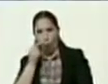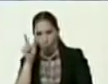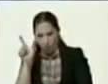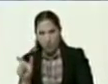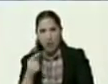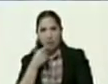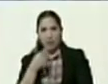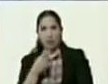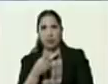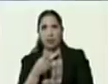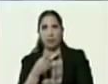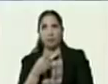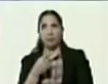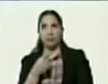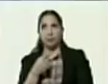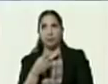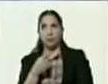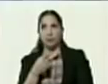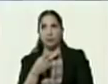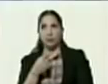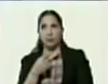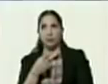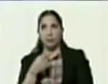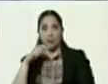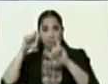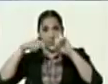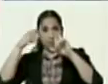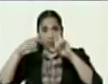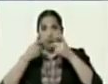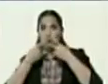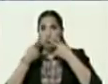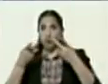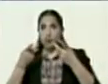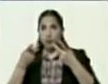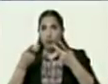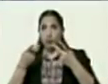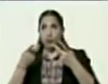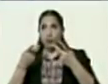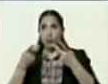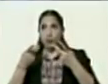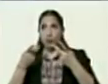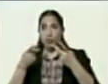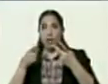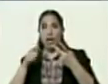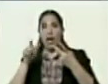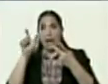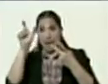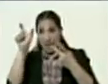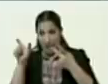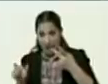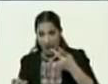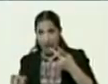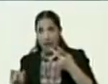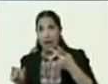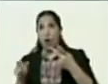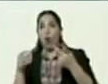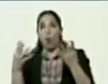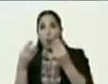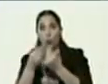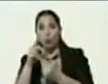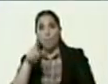alias Vaquita dice en este testimonio que directamente él con patrón pobre